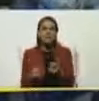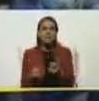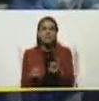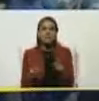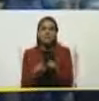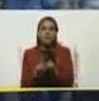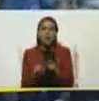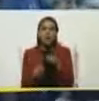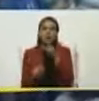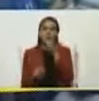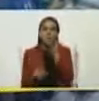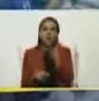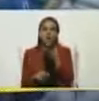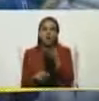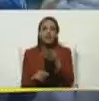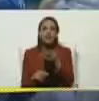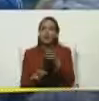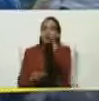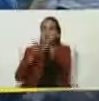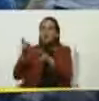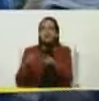un buen consejo de chismoso.